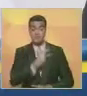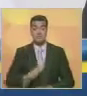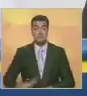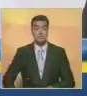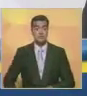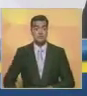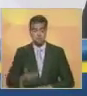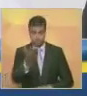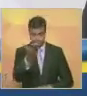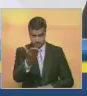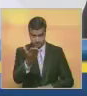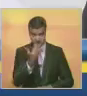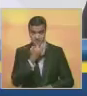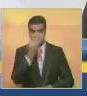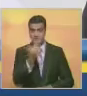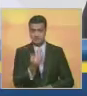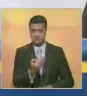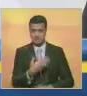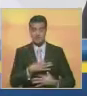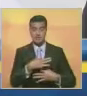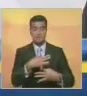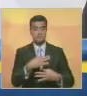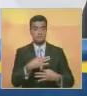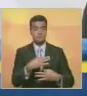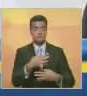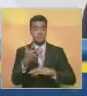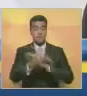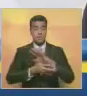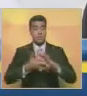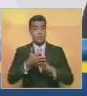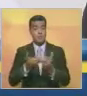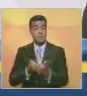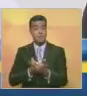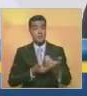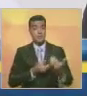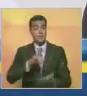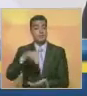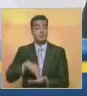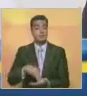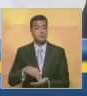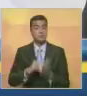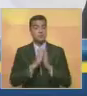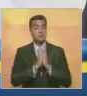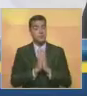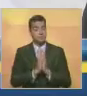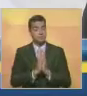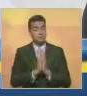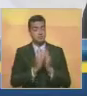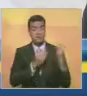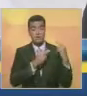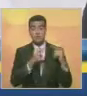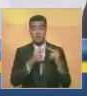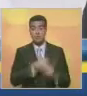vicepresidente, si usted en verdad le interesan los problemas de los bomberos de Miranda, por favor, pónganse en